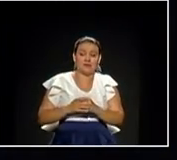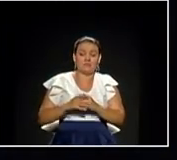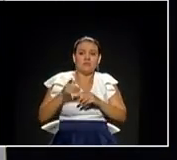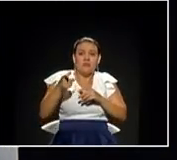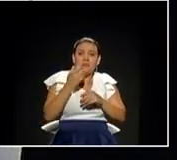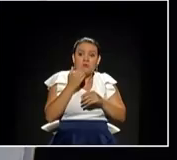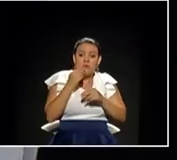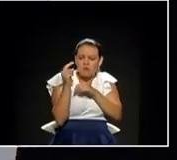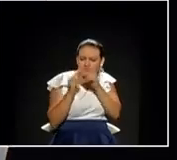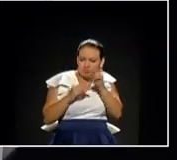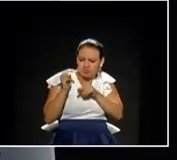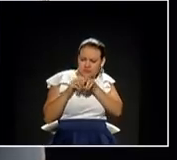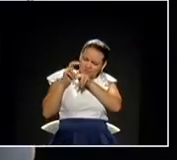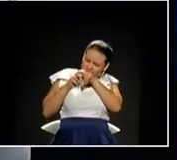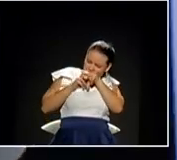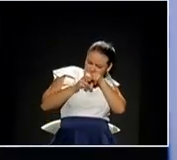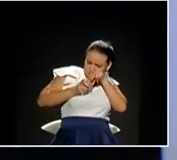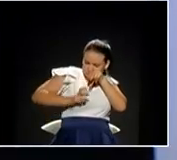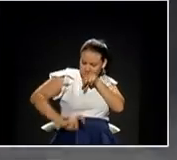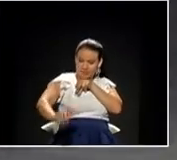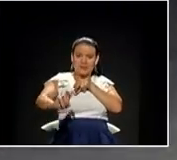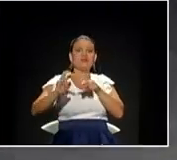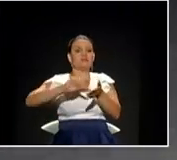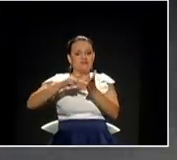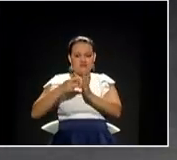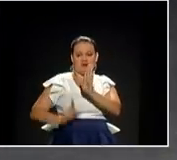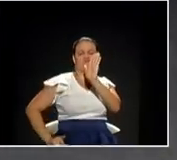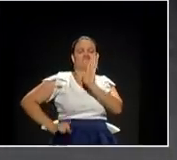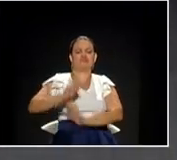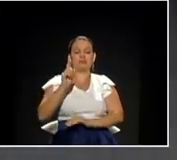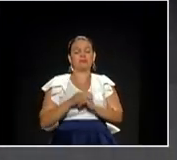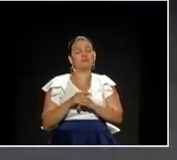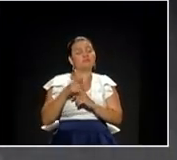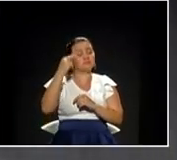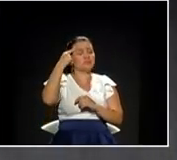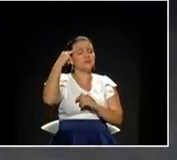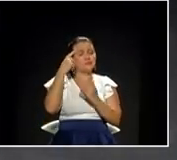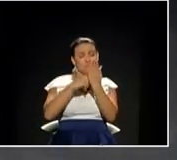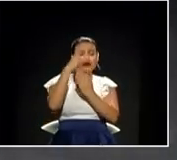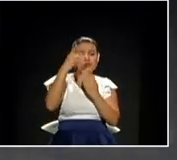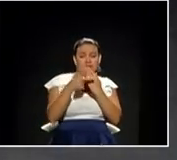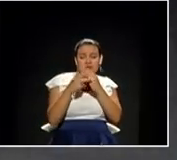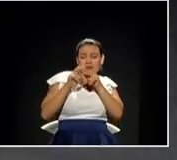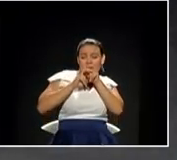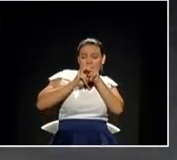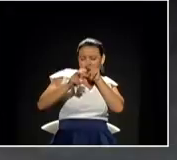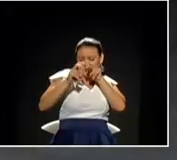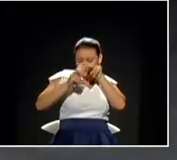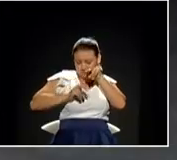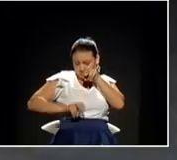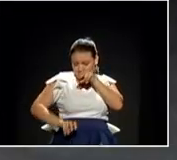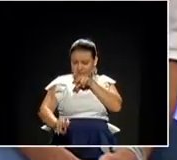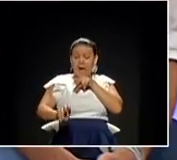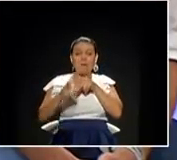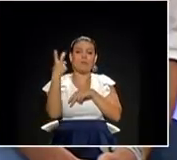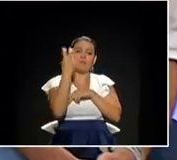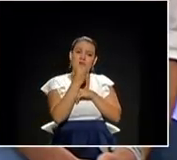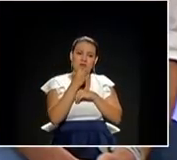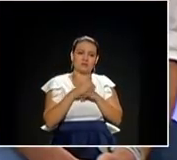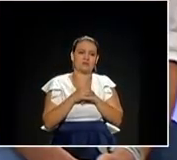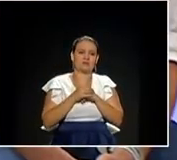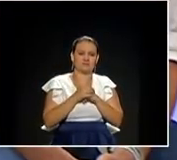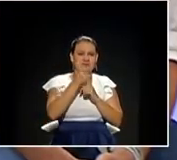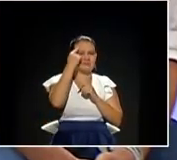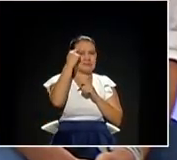valorización significativa de toda esta zona hay que mirar es un proyecto muy bonito para abandonarlo hoy también me parece que la gente todavía no lo he